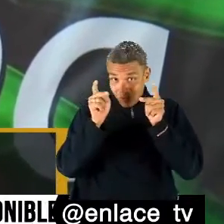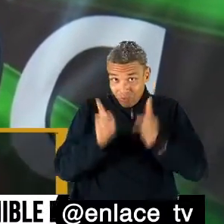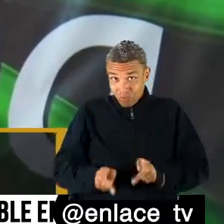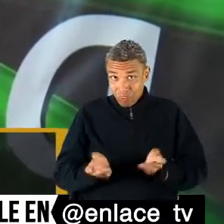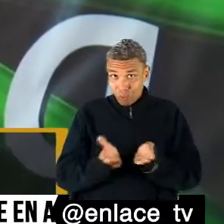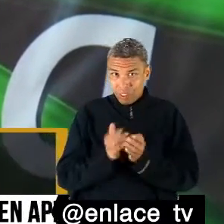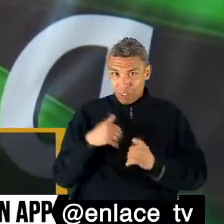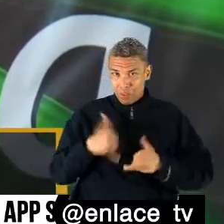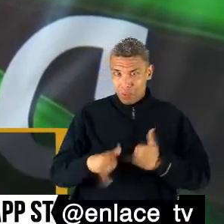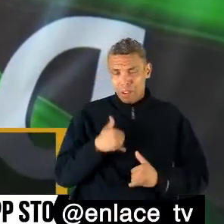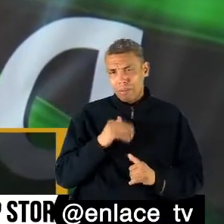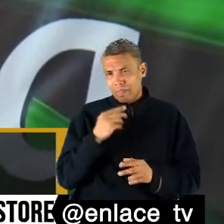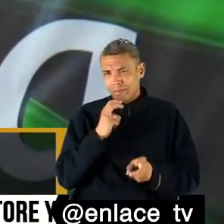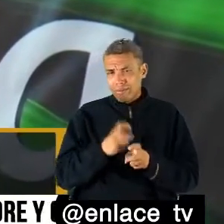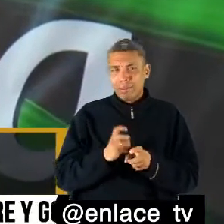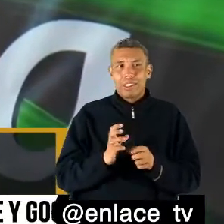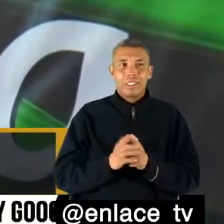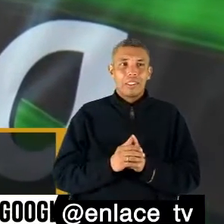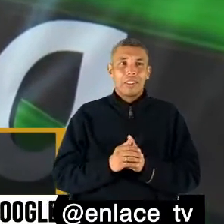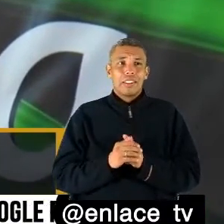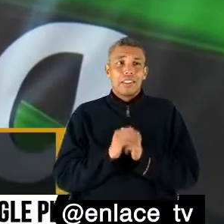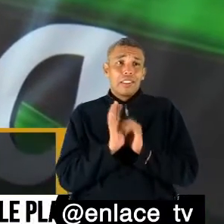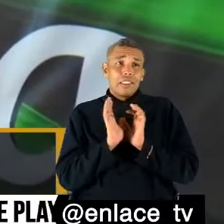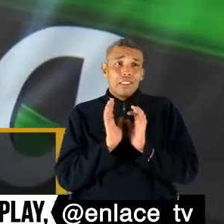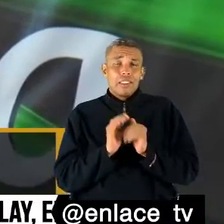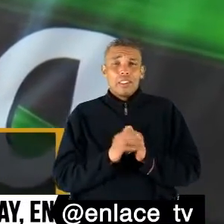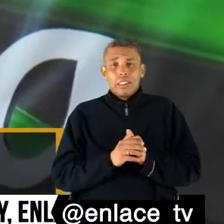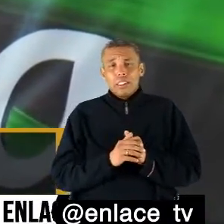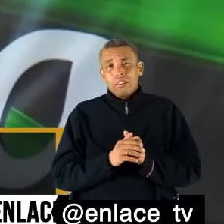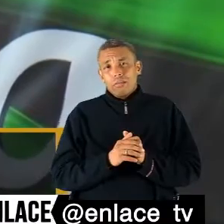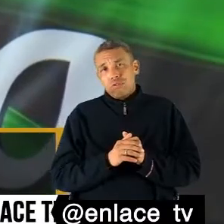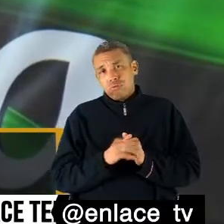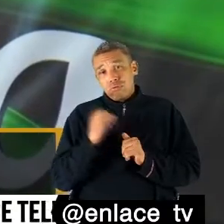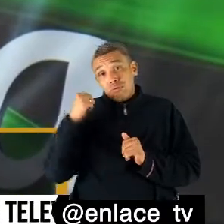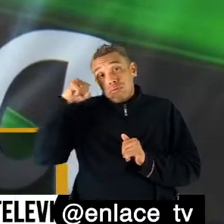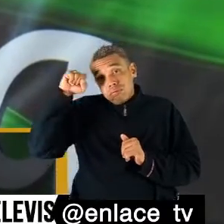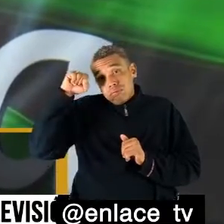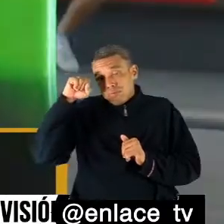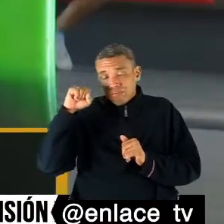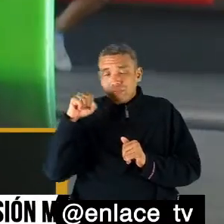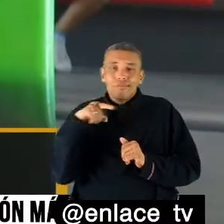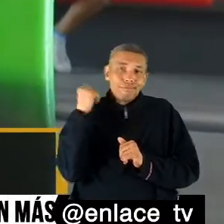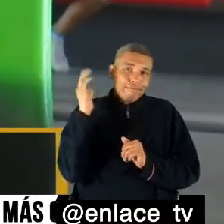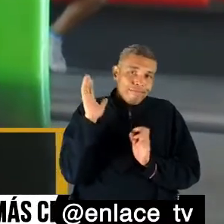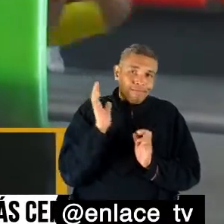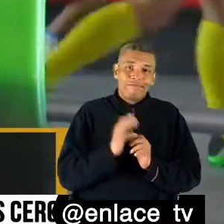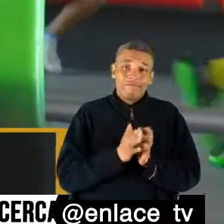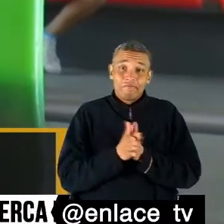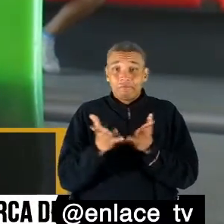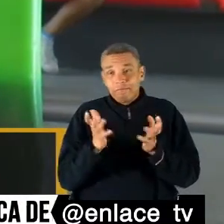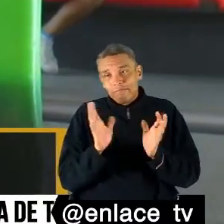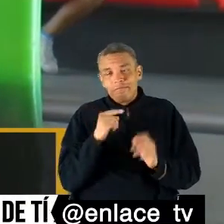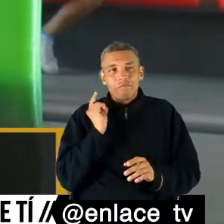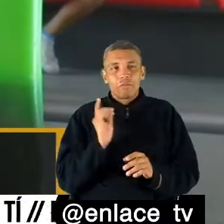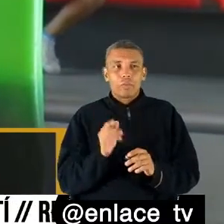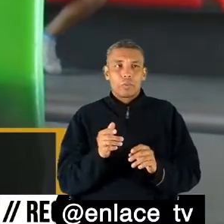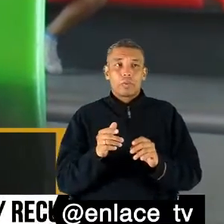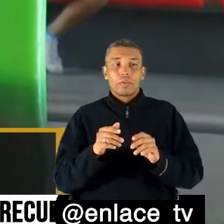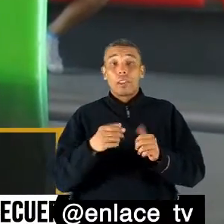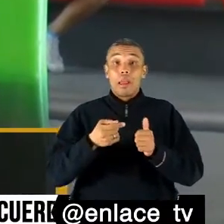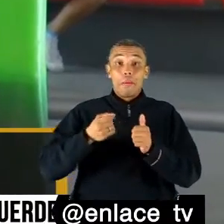venimos comenzando y bueno, el resultado no fue el que esperábamos, pero bueno. Bien, al principio empecé un poquito